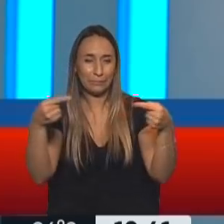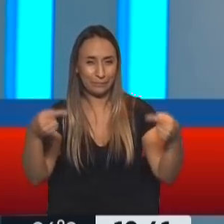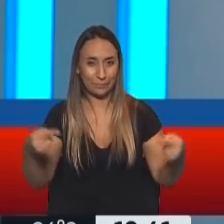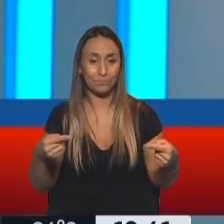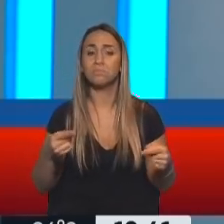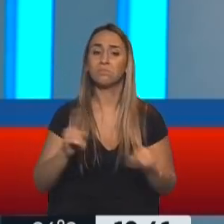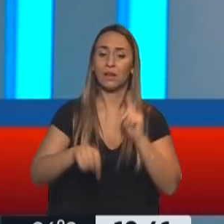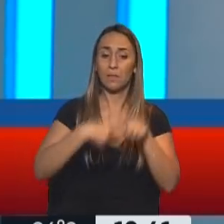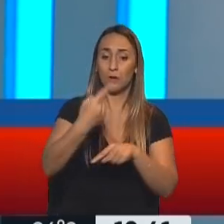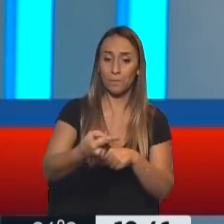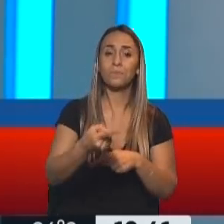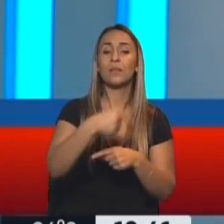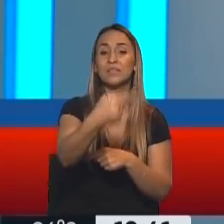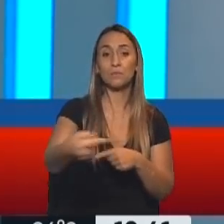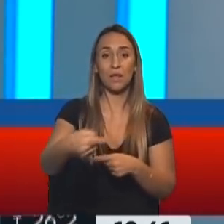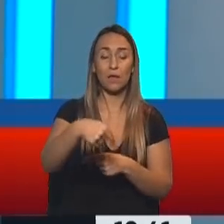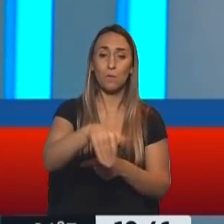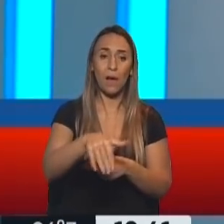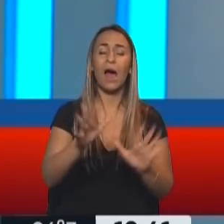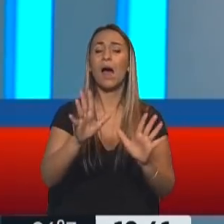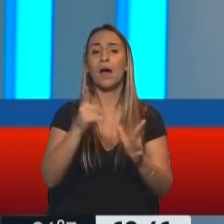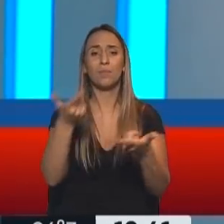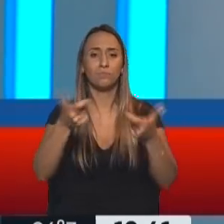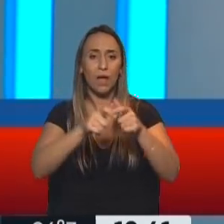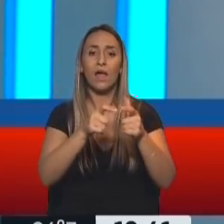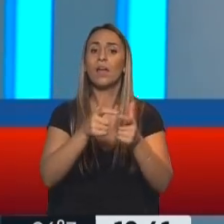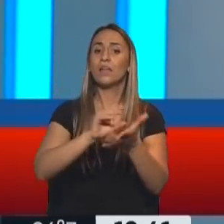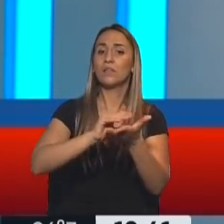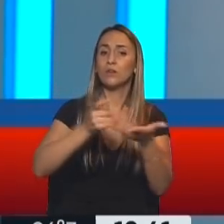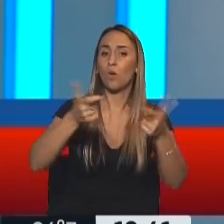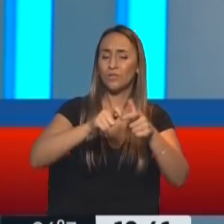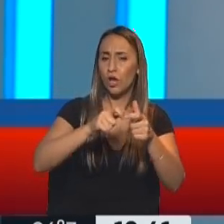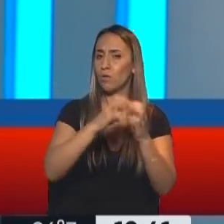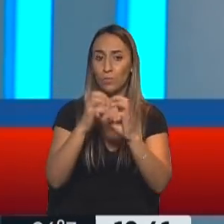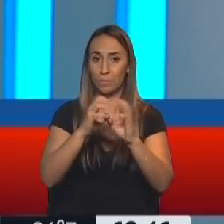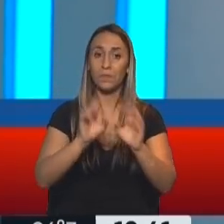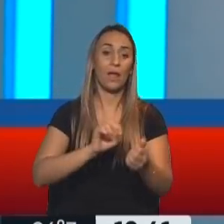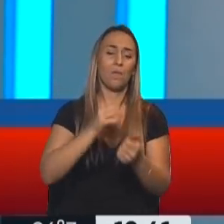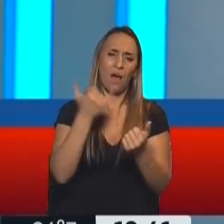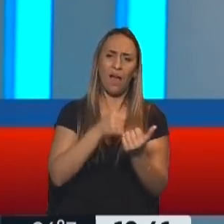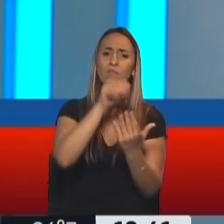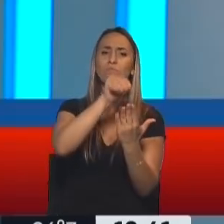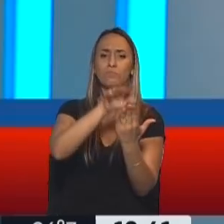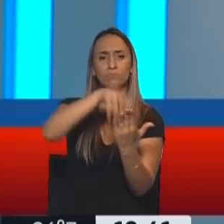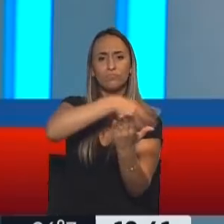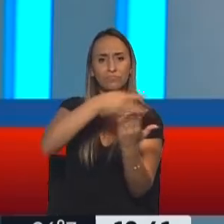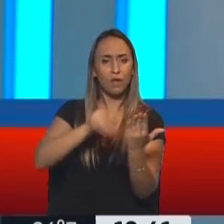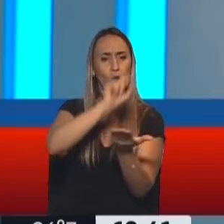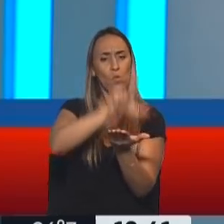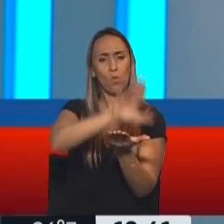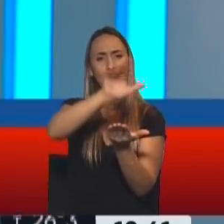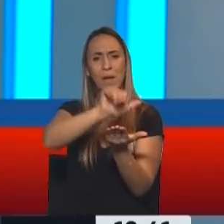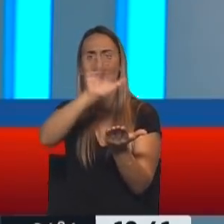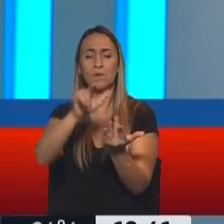en comisión. ¿Por qué? Porque decimos la agenda del lunes, la agenda del martes, los invitados, y el miércoles, ¿qué es lo que va a pasar? Empiezan a